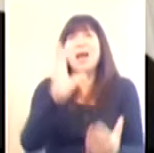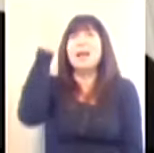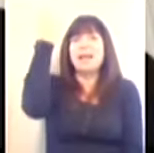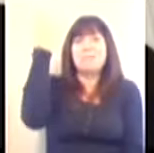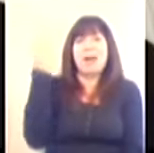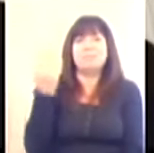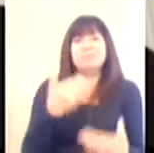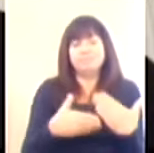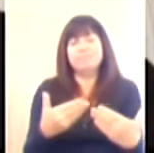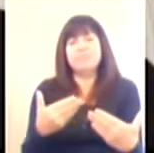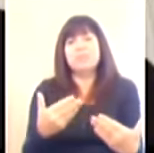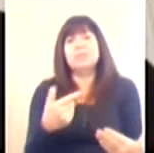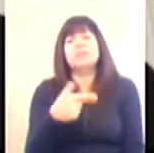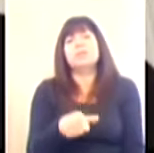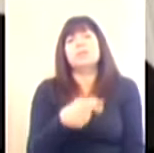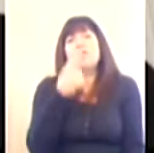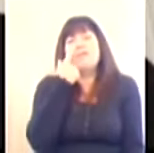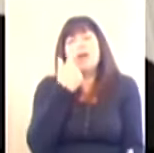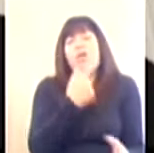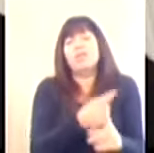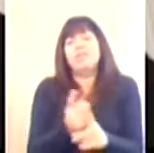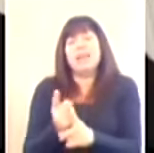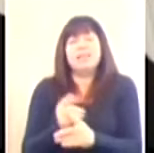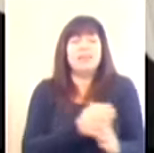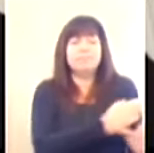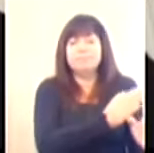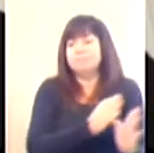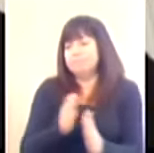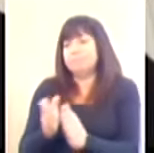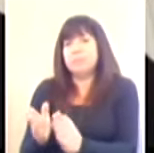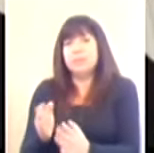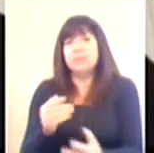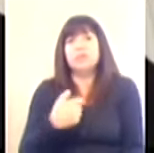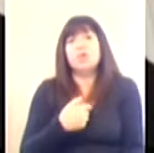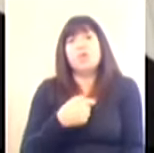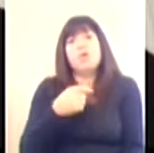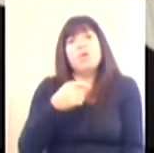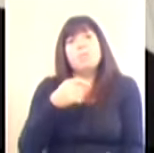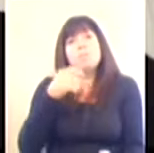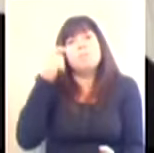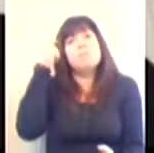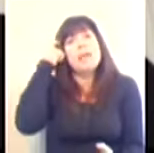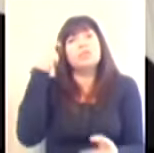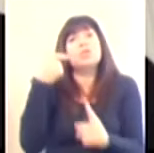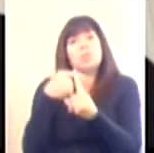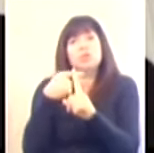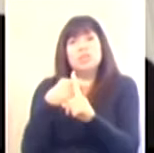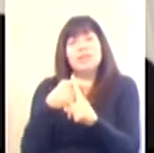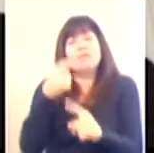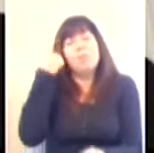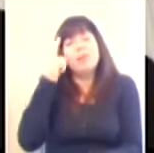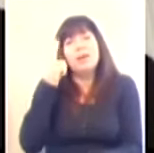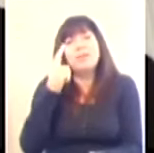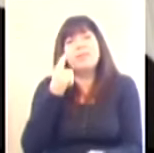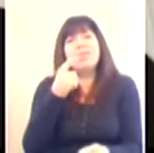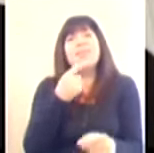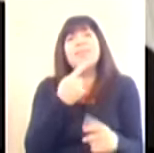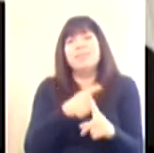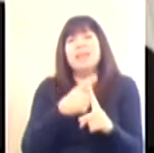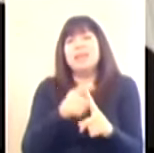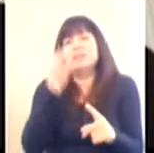Y yo veo cosas en distintas direcciones, ¿no? En general soy más bien optimista, pero creo que hay cosas en distintas direcciones. Lo primero,